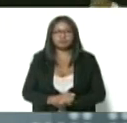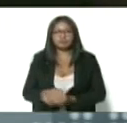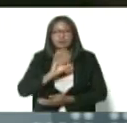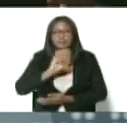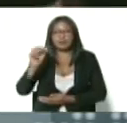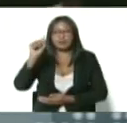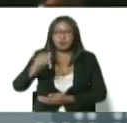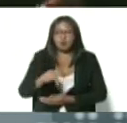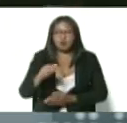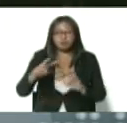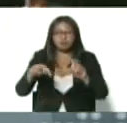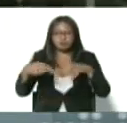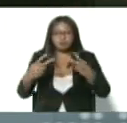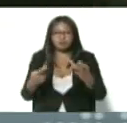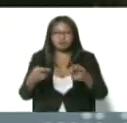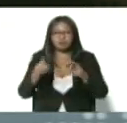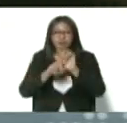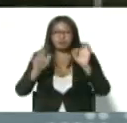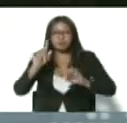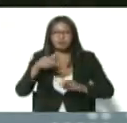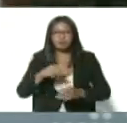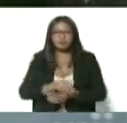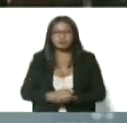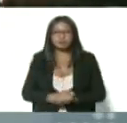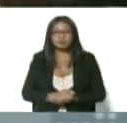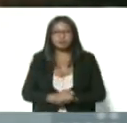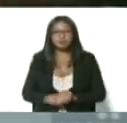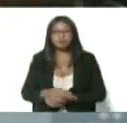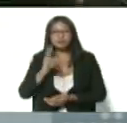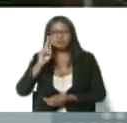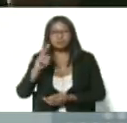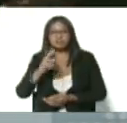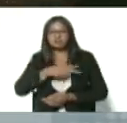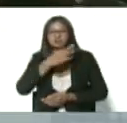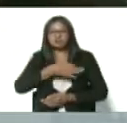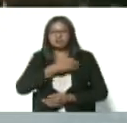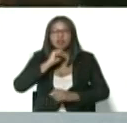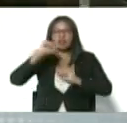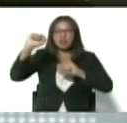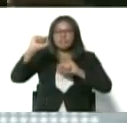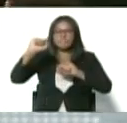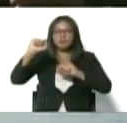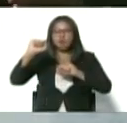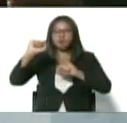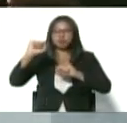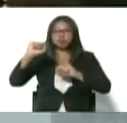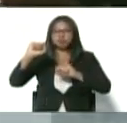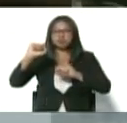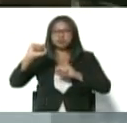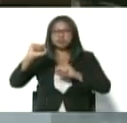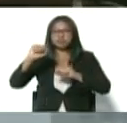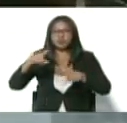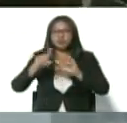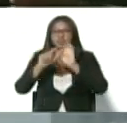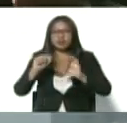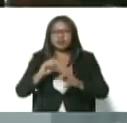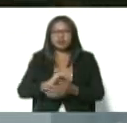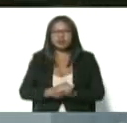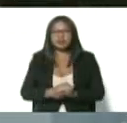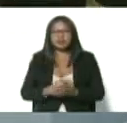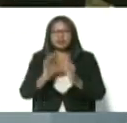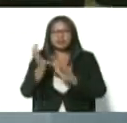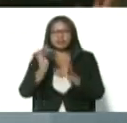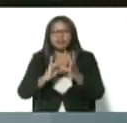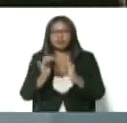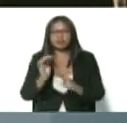el pronóstico una vez más que estamos haciendo el socialismo que queremos es realismo cristiano que hoy valoramos